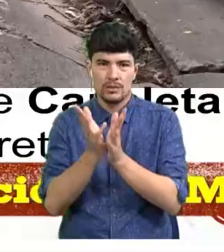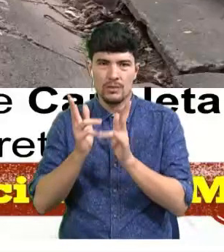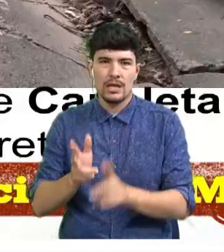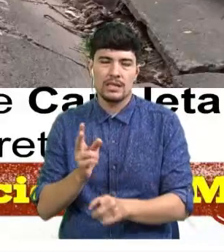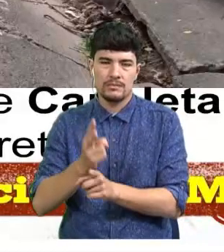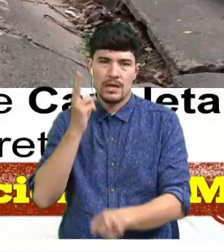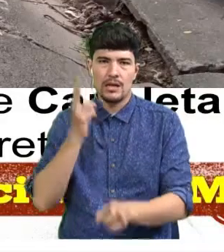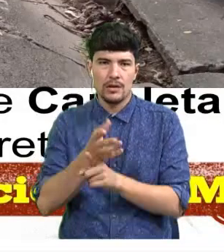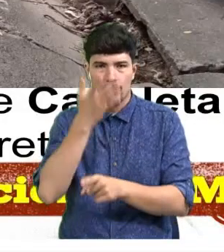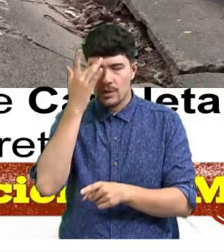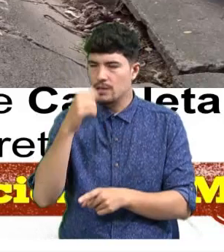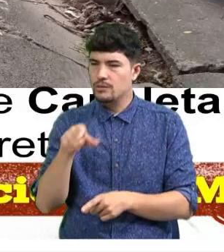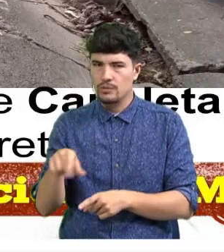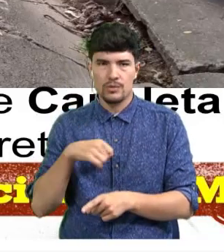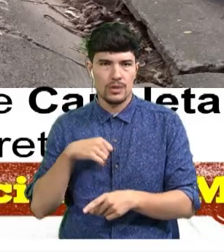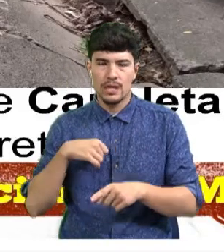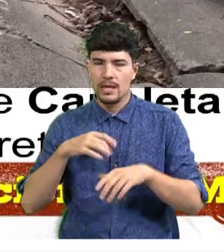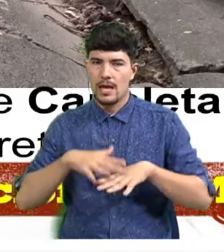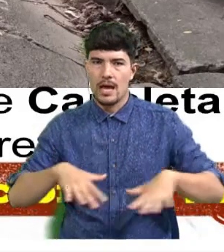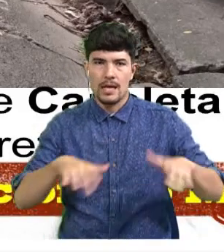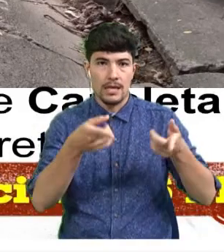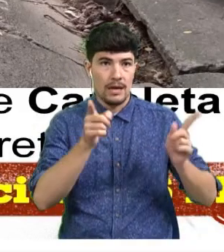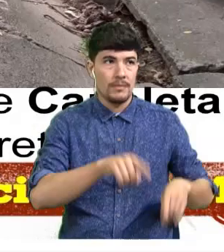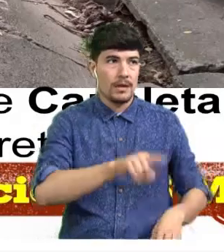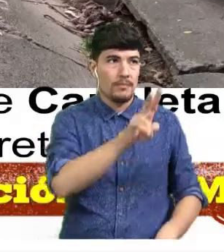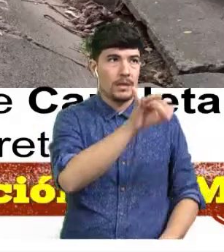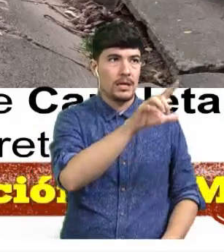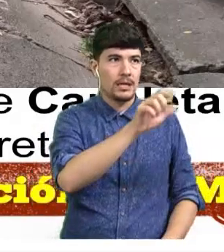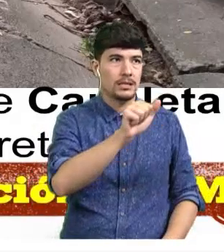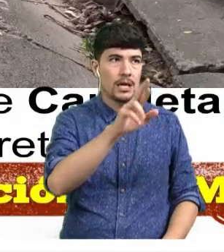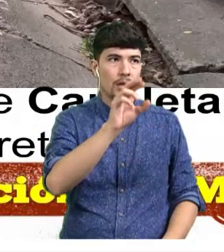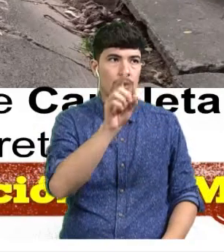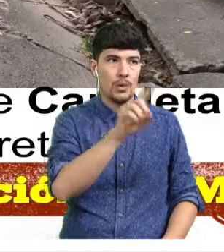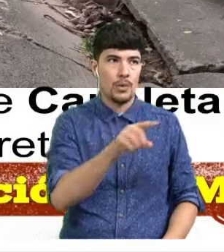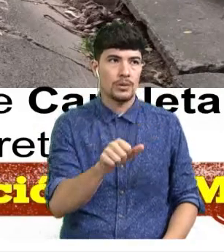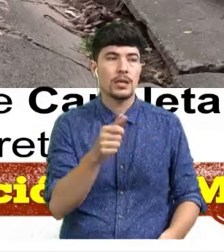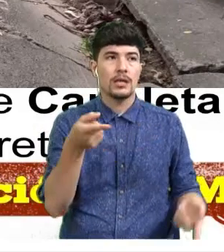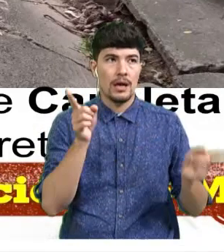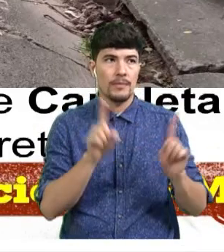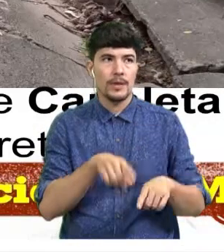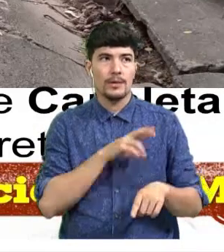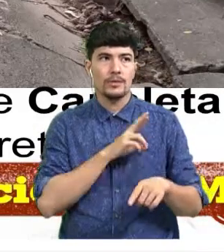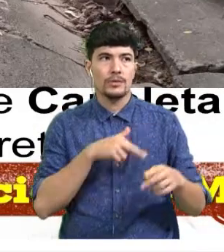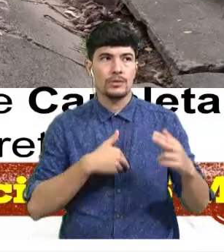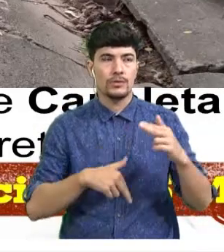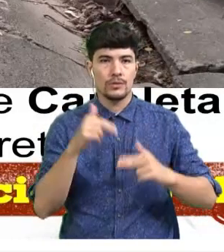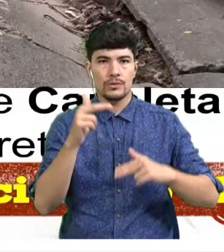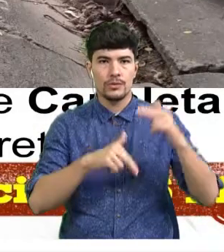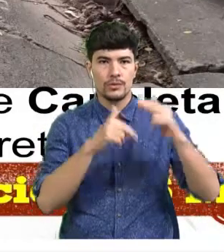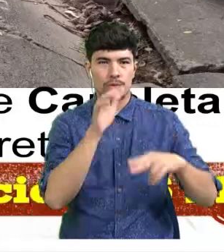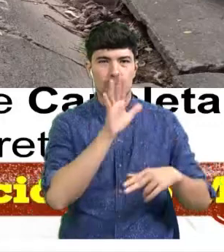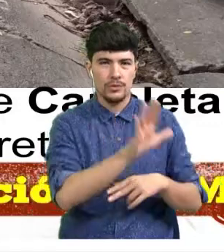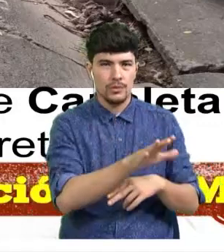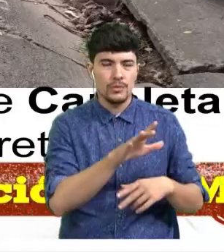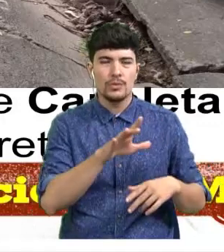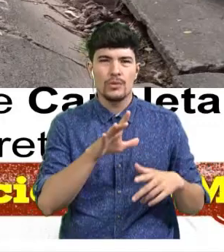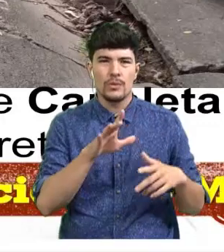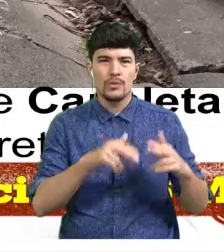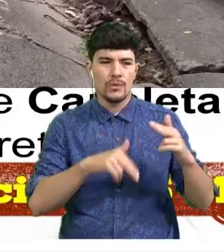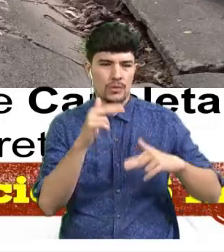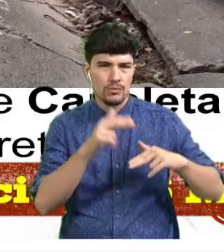áreas. Villarrosa, exactamente igual. Intervendremos andenes, intervendremos con losetas